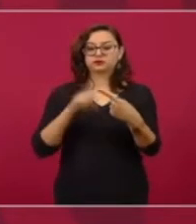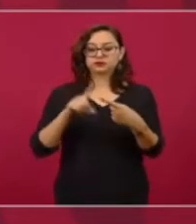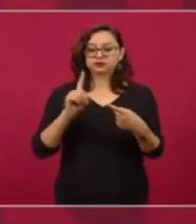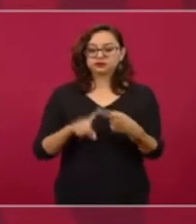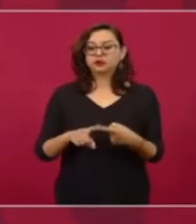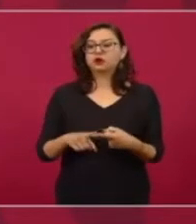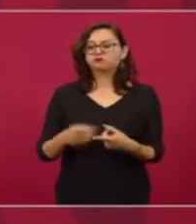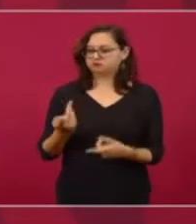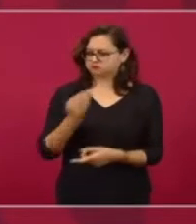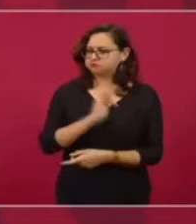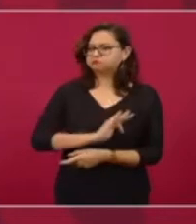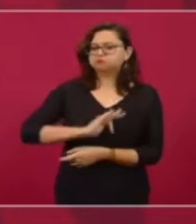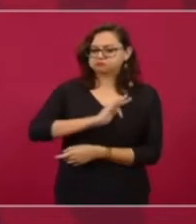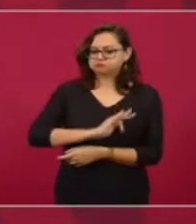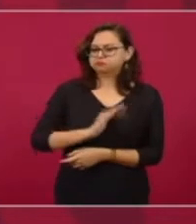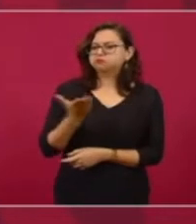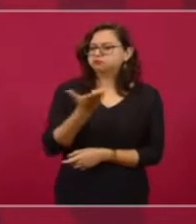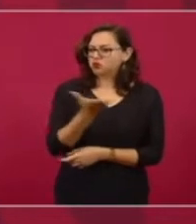planté aquí